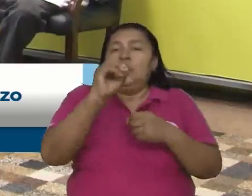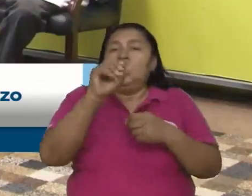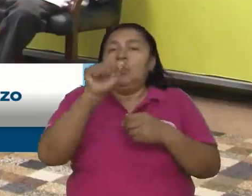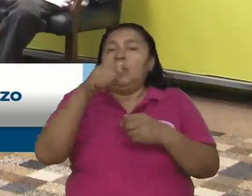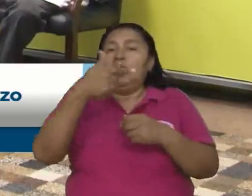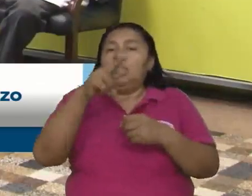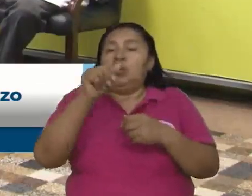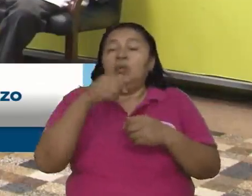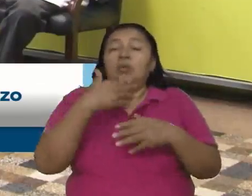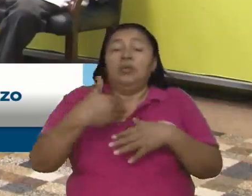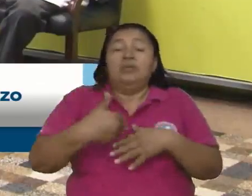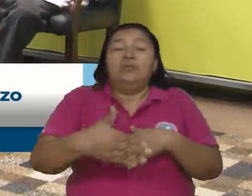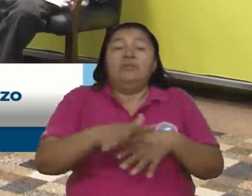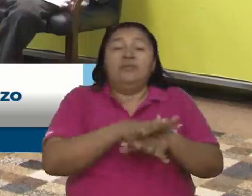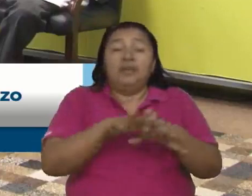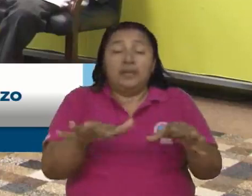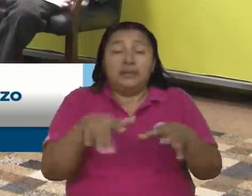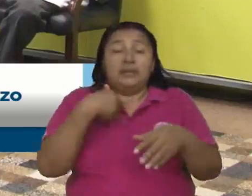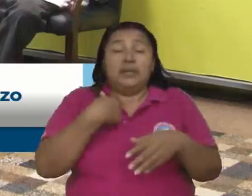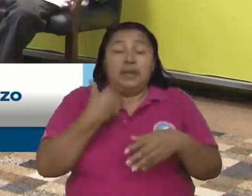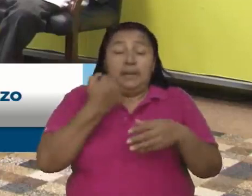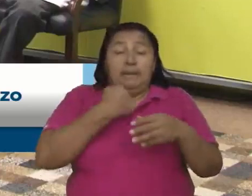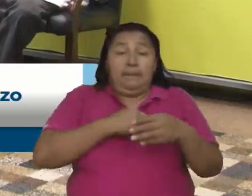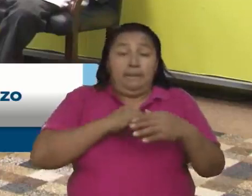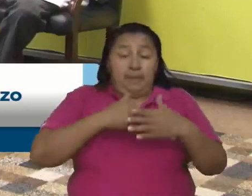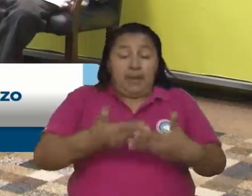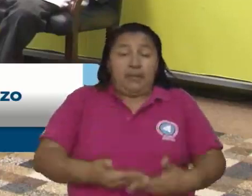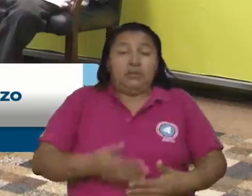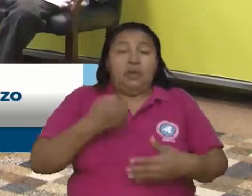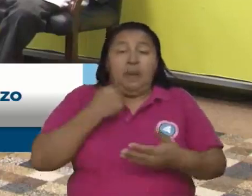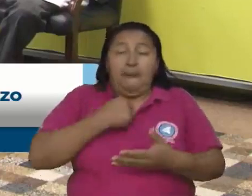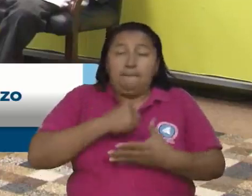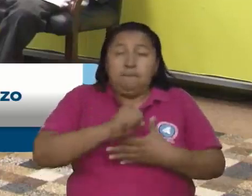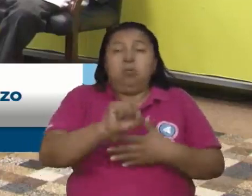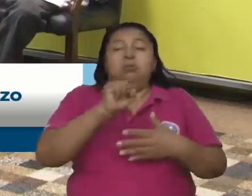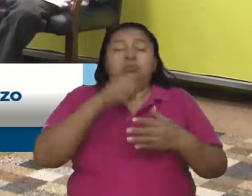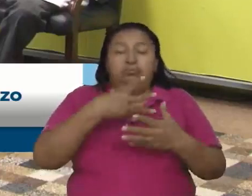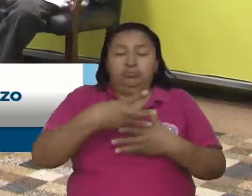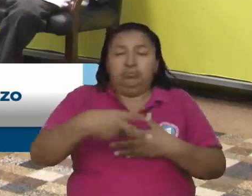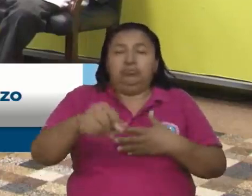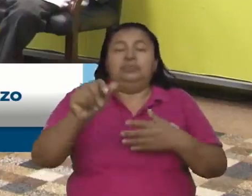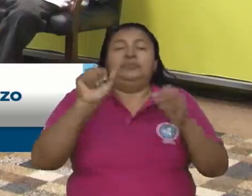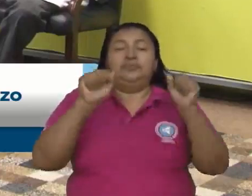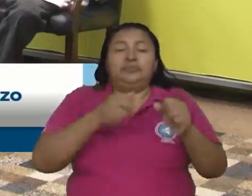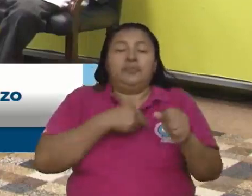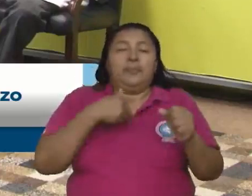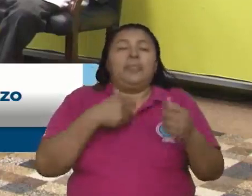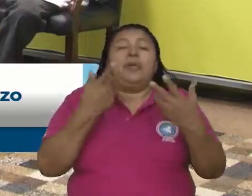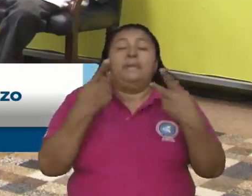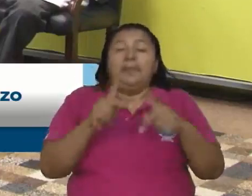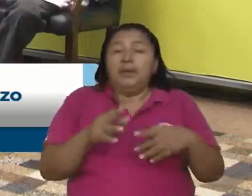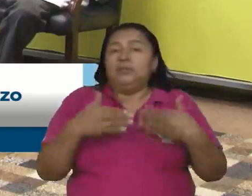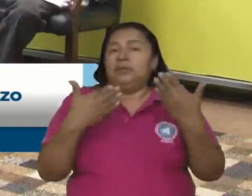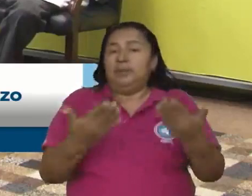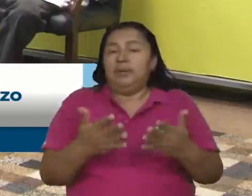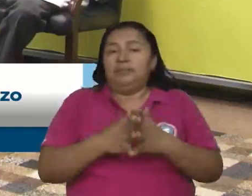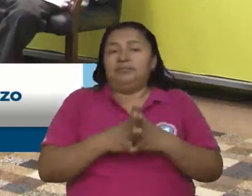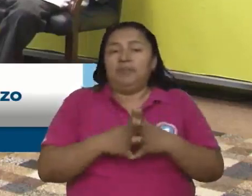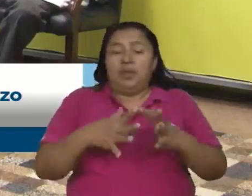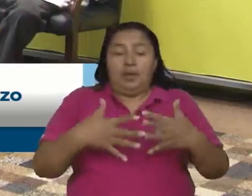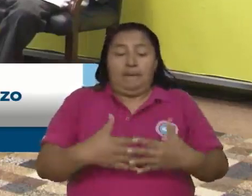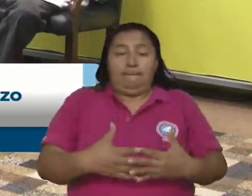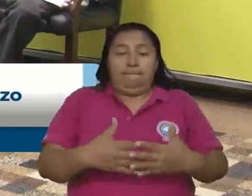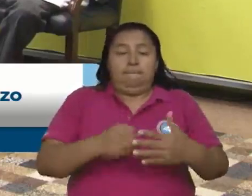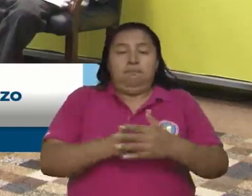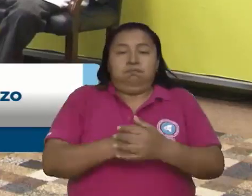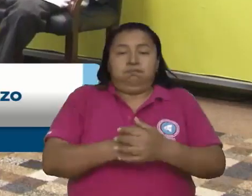Al final del embarazo, para poder soportar la pérdida sanguínea que se da durante el parto o la cesárea. Bien. Entonces, además de eso, el crecimiento del útero,